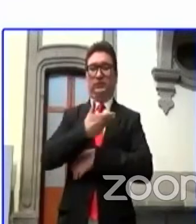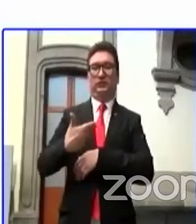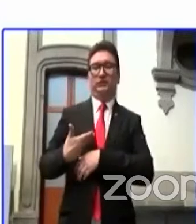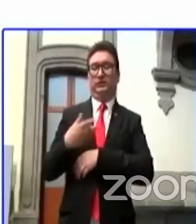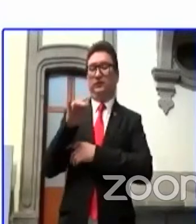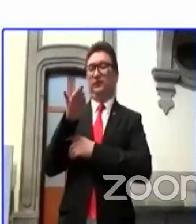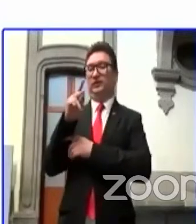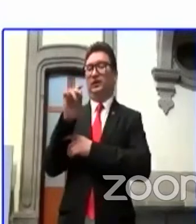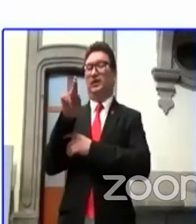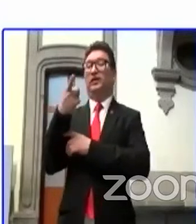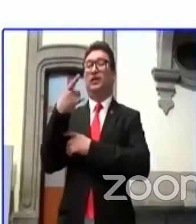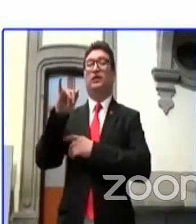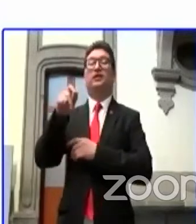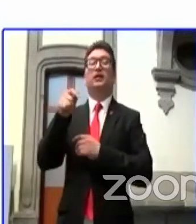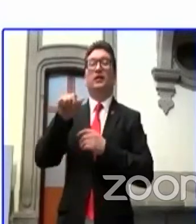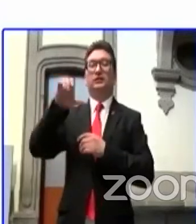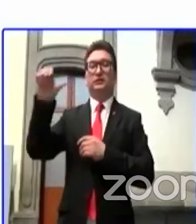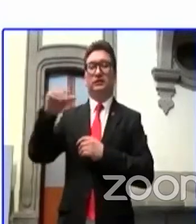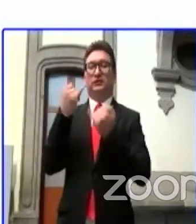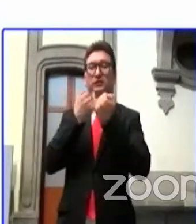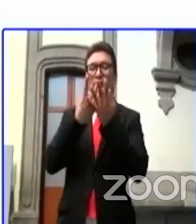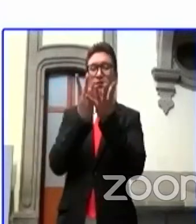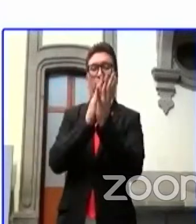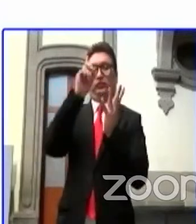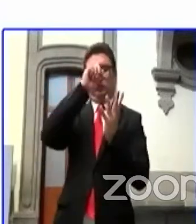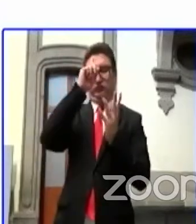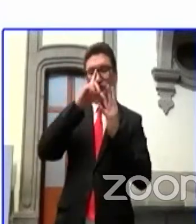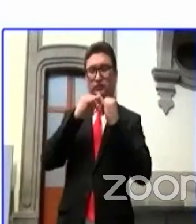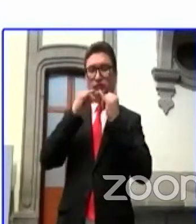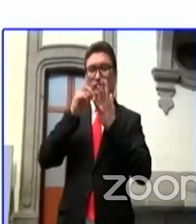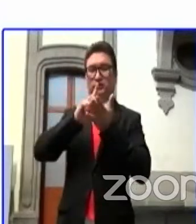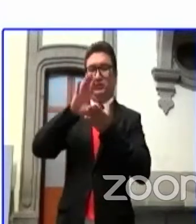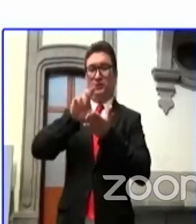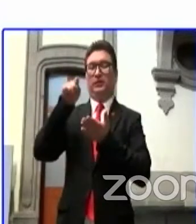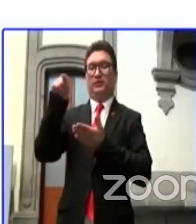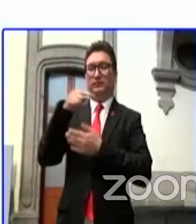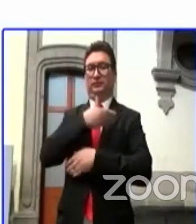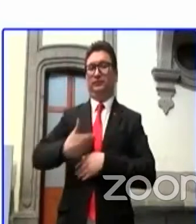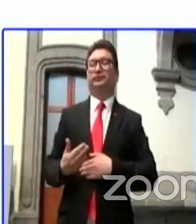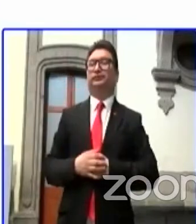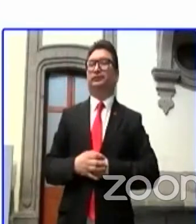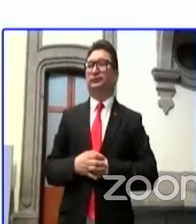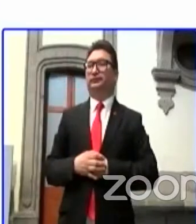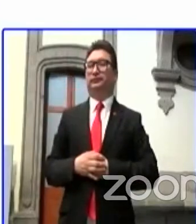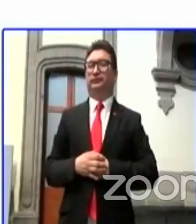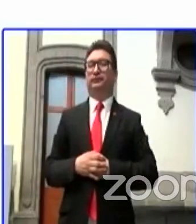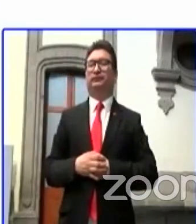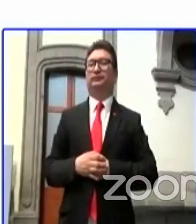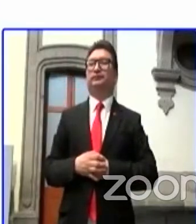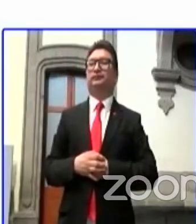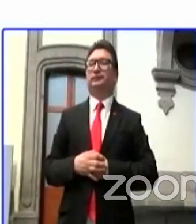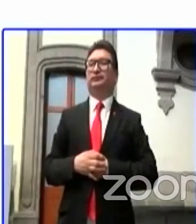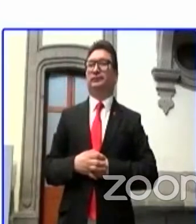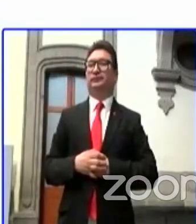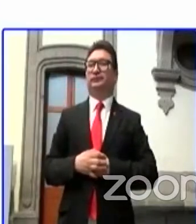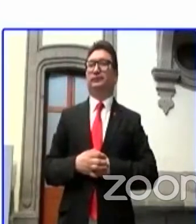FINDEDI AC y presidenta del Consejo Consultivo del Instituto de las Personas con Discapacidad de la Ciudad de México.